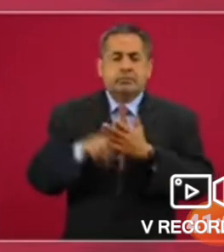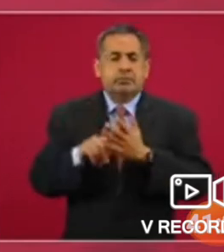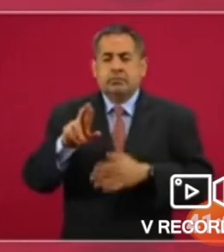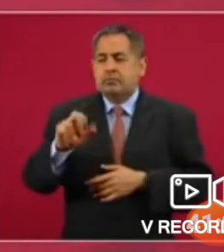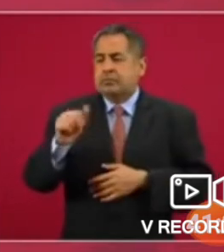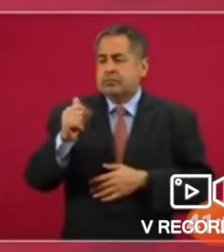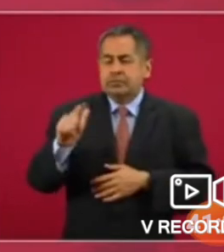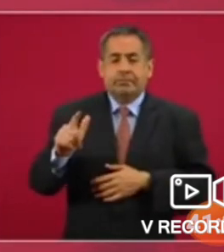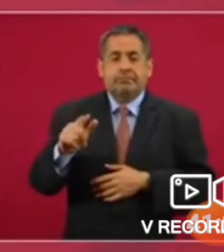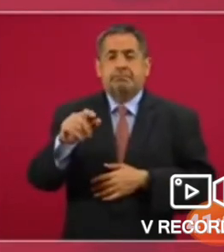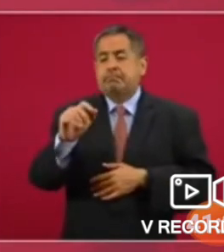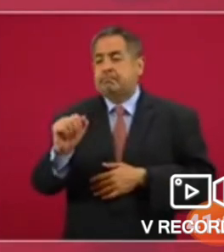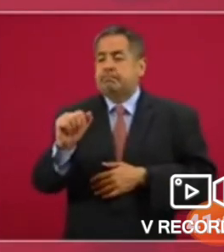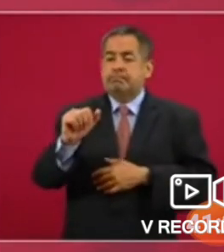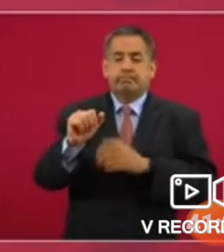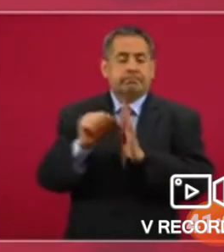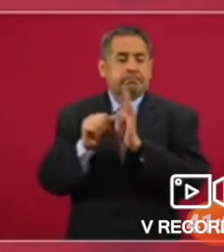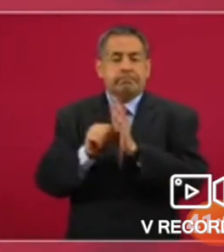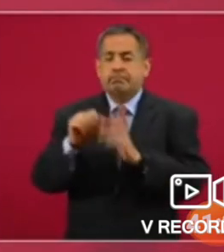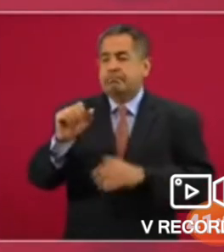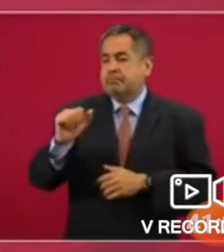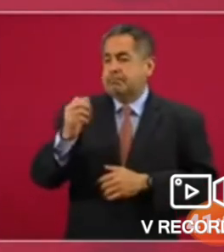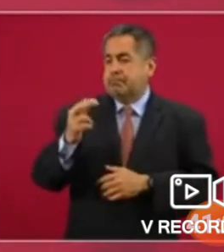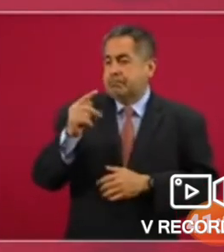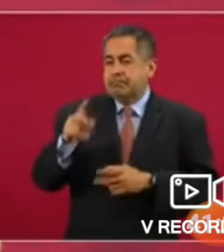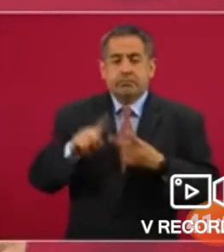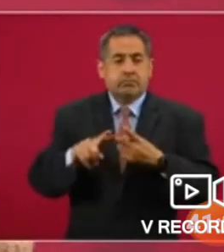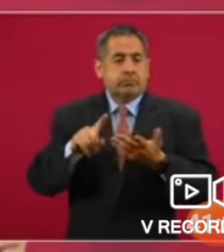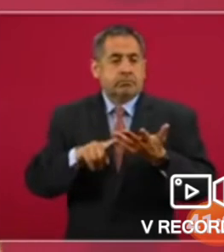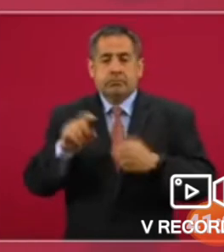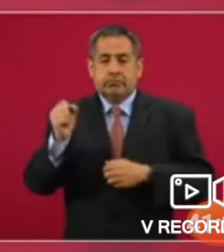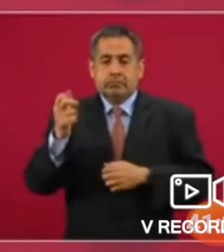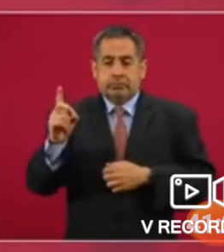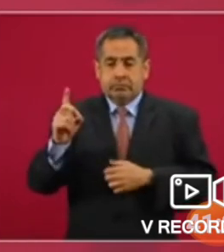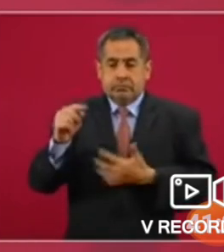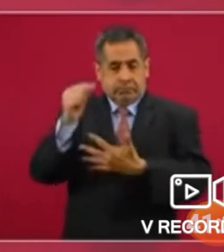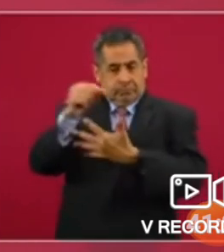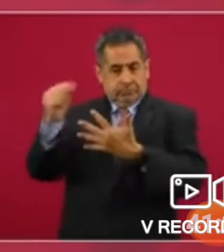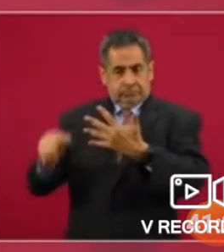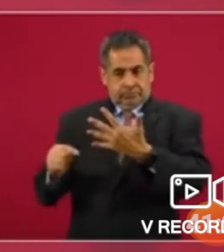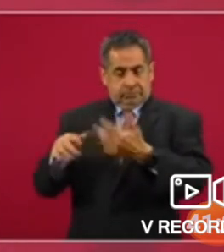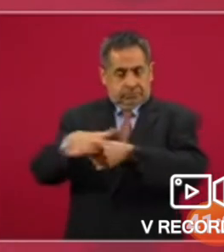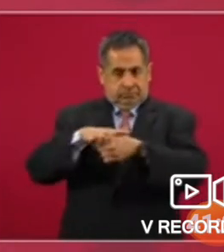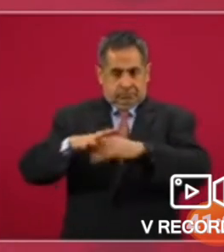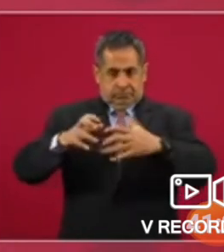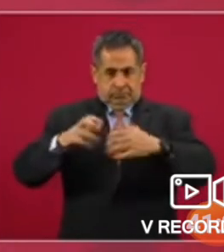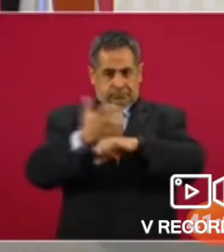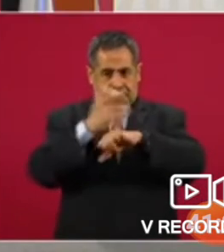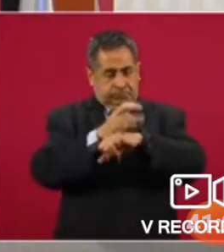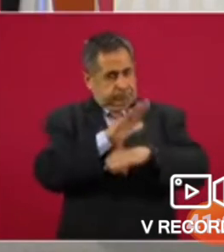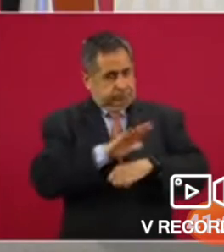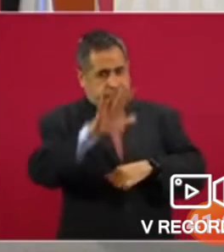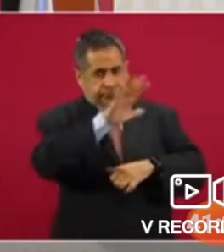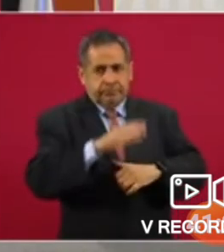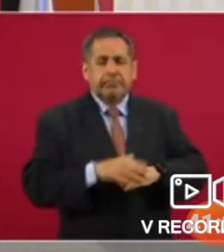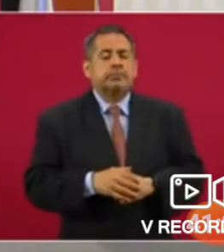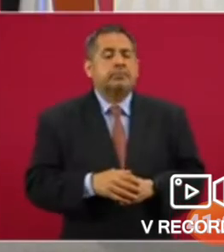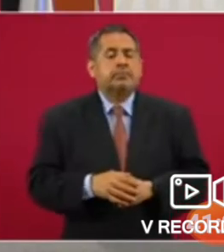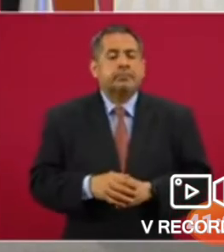St. Paul, Salt Lake City y San Diego. Y finalmente, las ventanillas de la